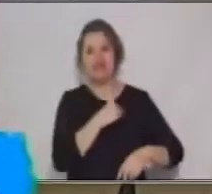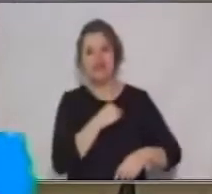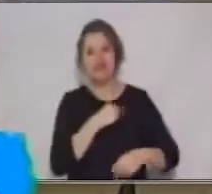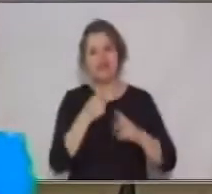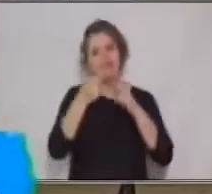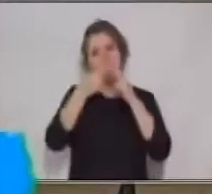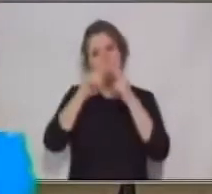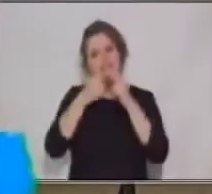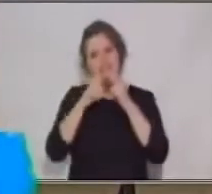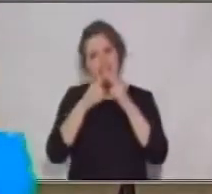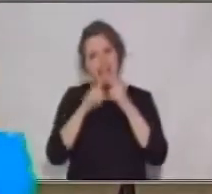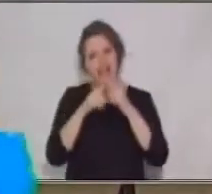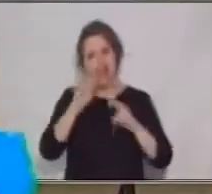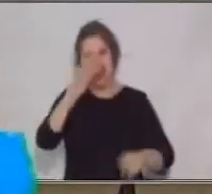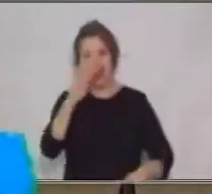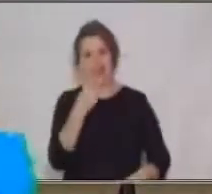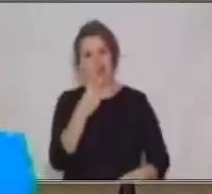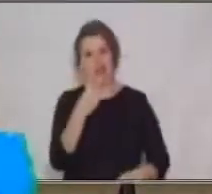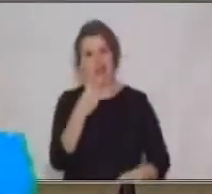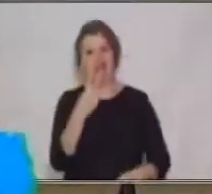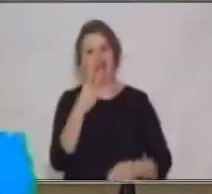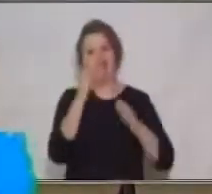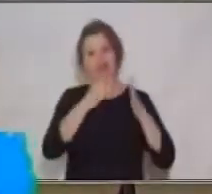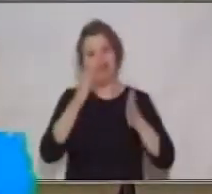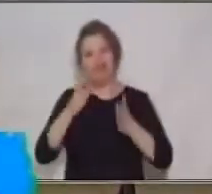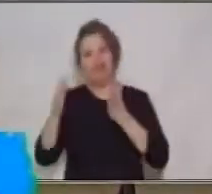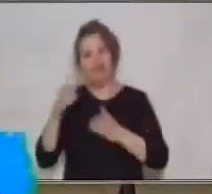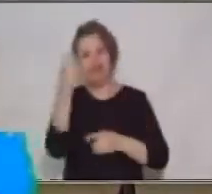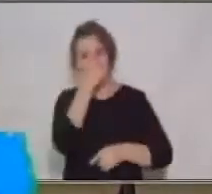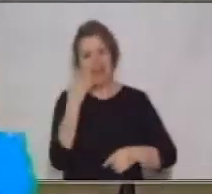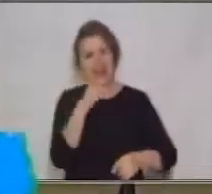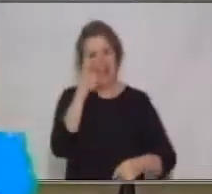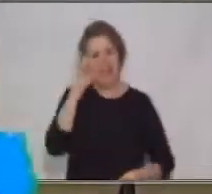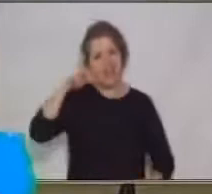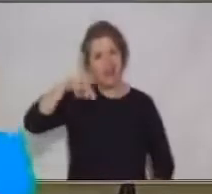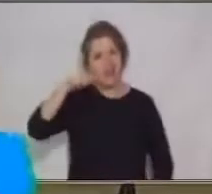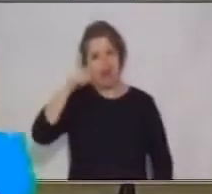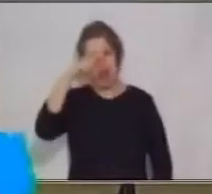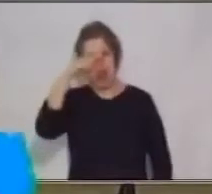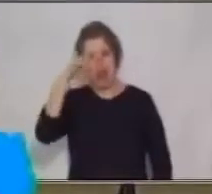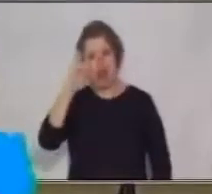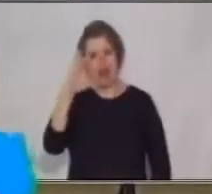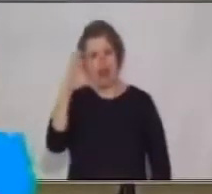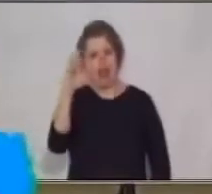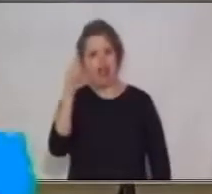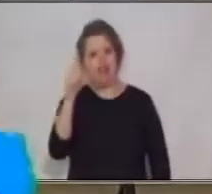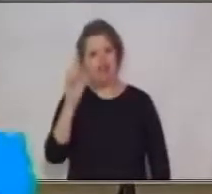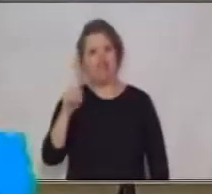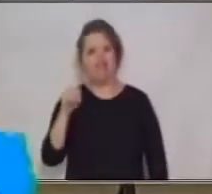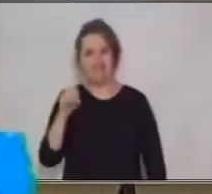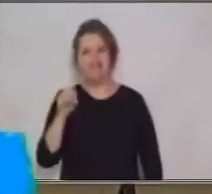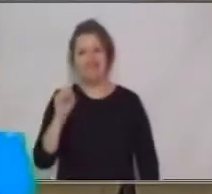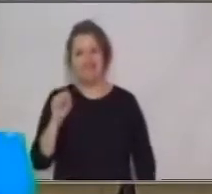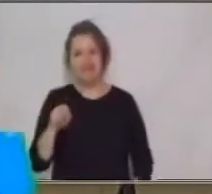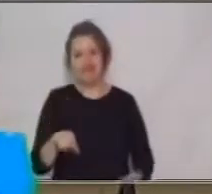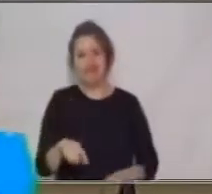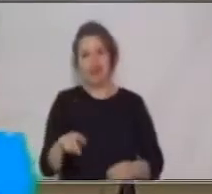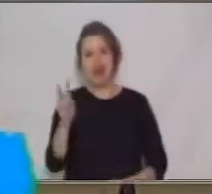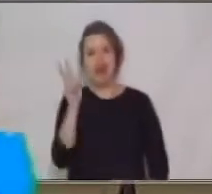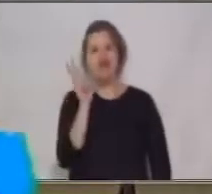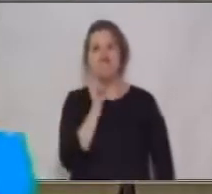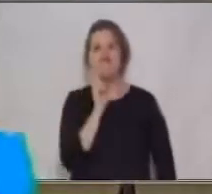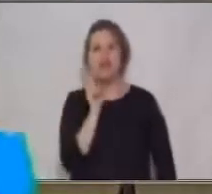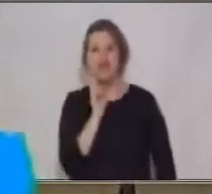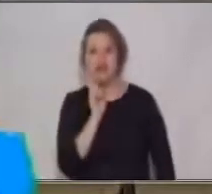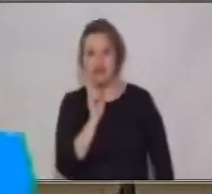dar inicios a nuestra tercera parte de la clasificación semántica de estas palabras, que sería el verbo.